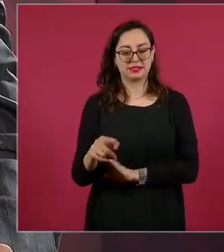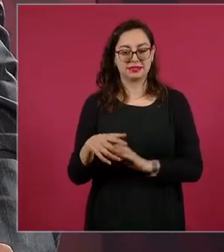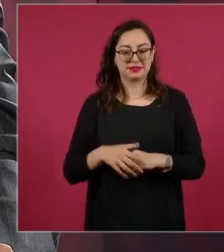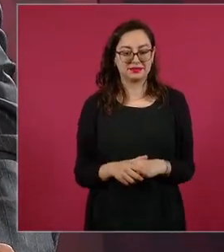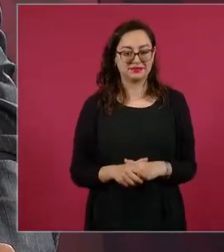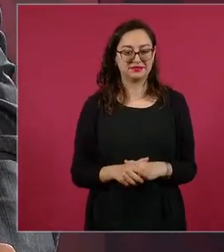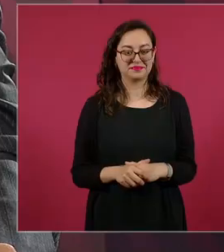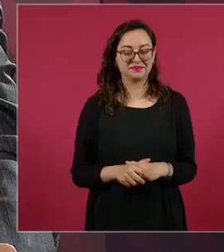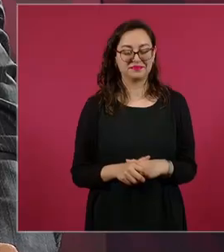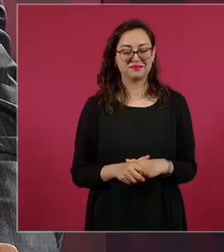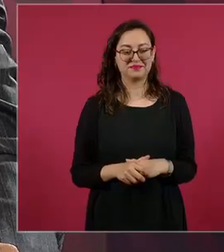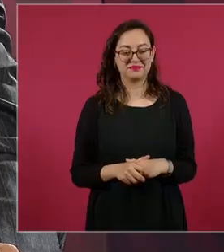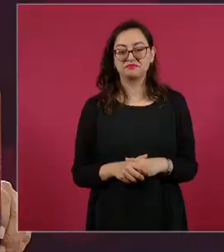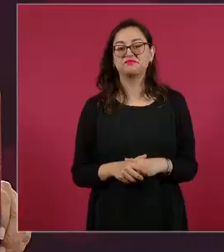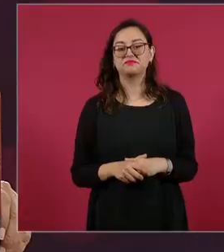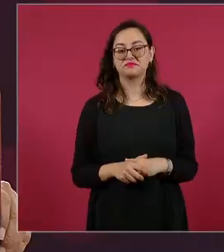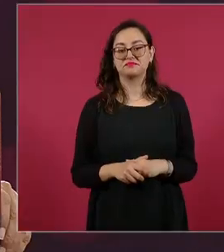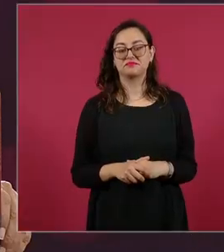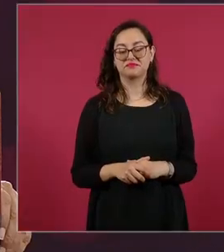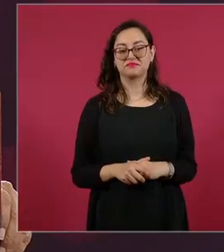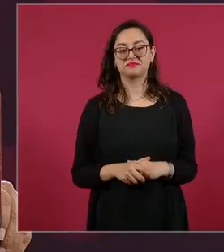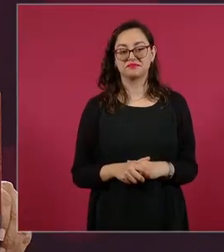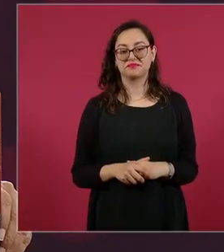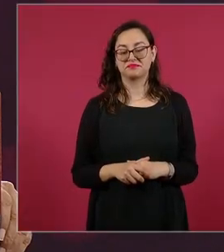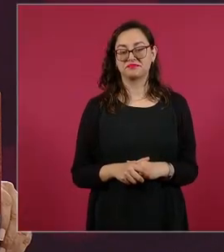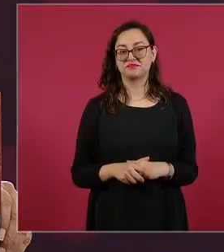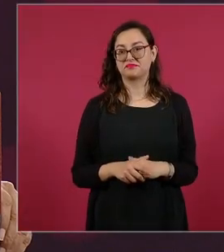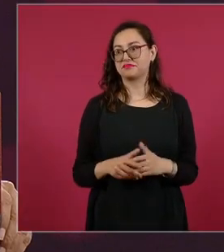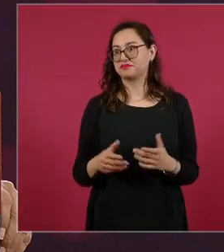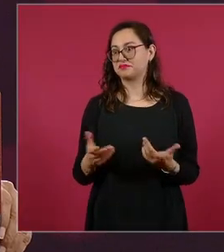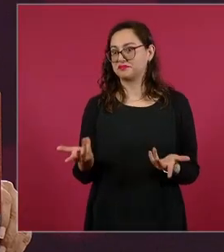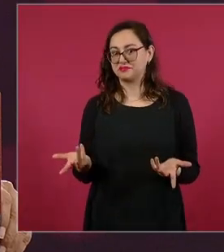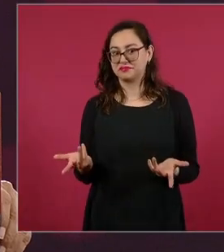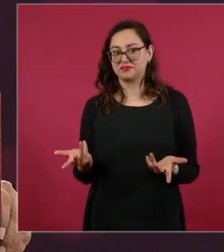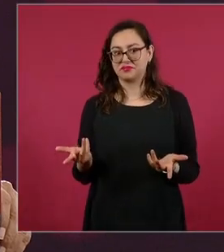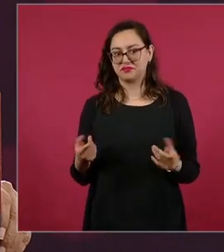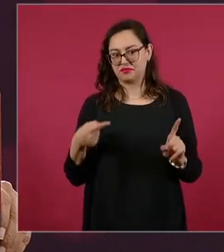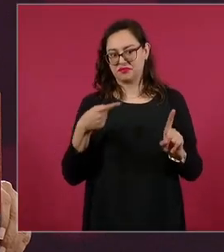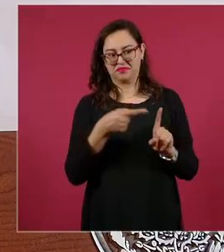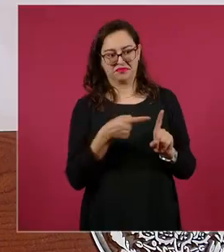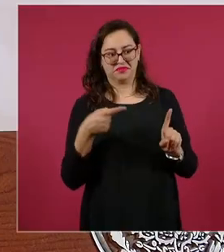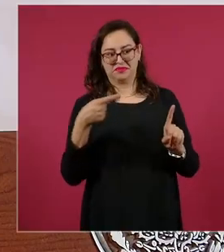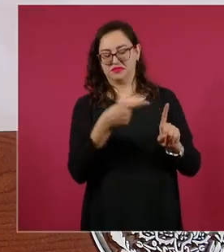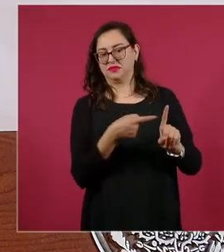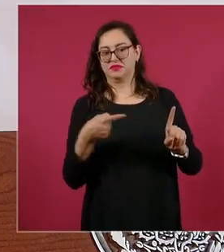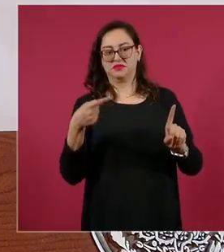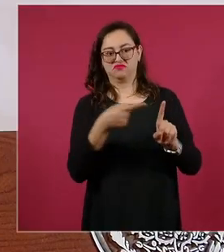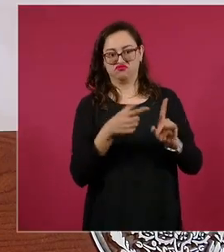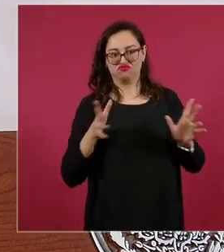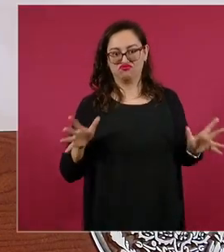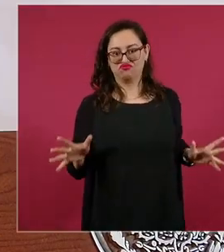el pueblo quiere a Manuel González nadie mejor que Manuel González